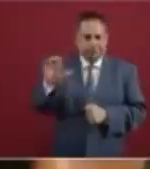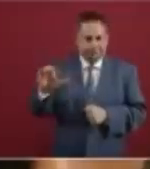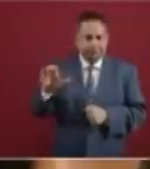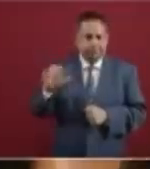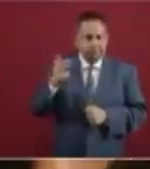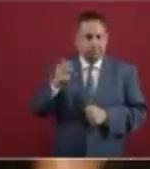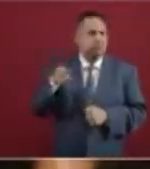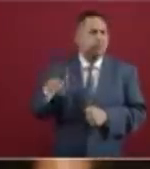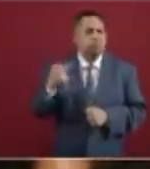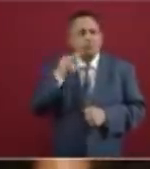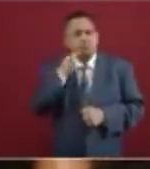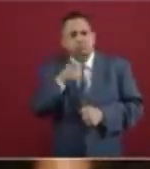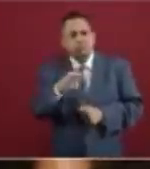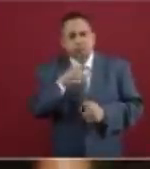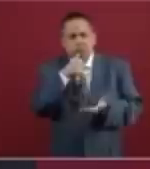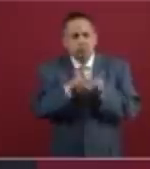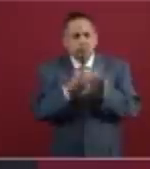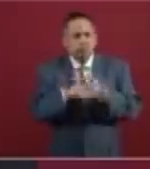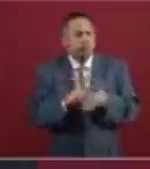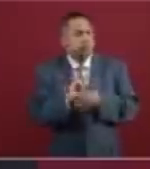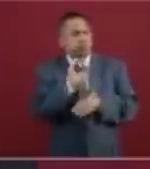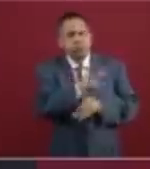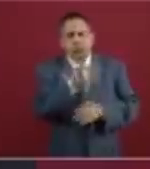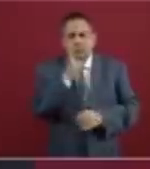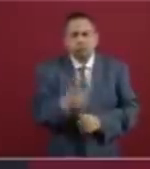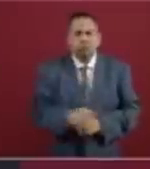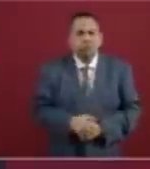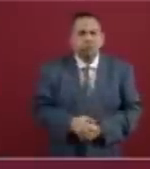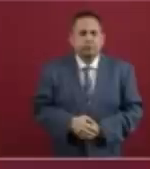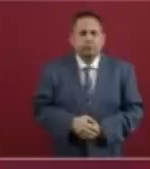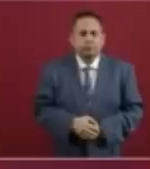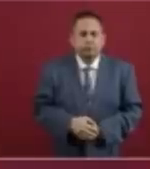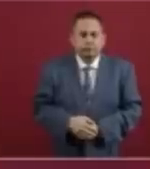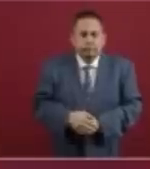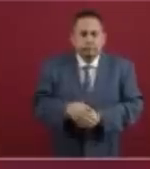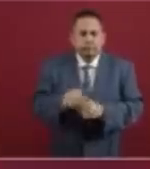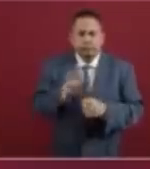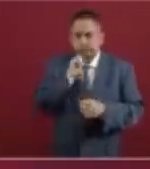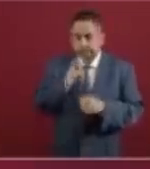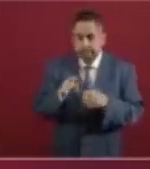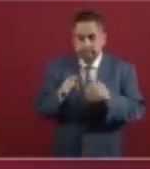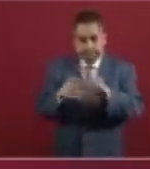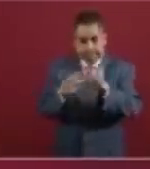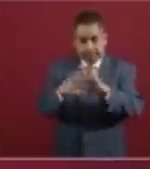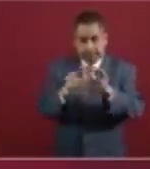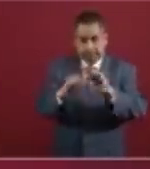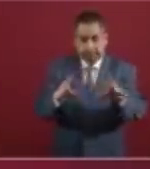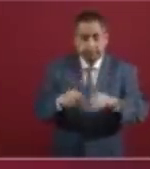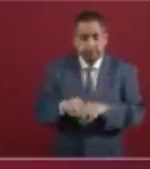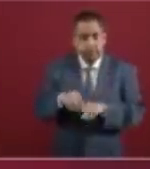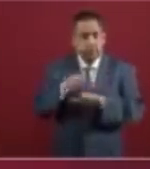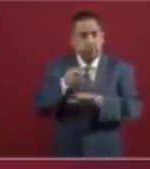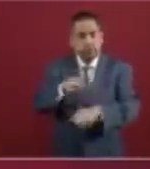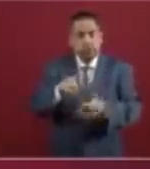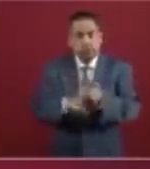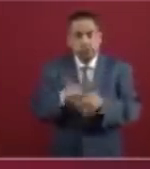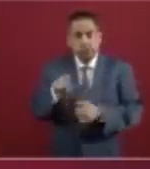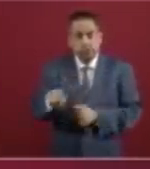le dijo en la misiva que le envió? Bueno, mire, en el caso del